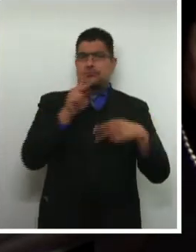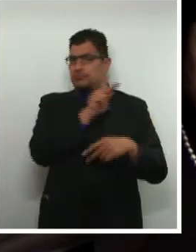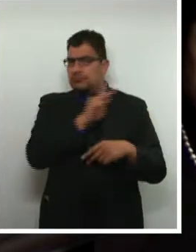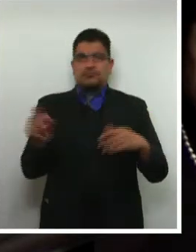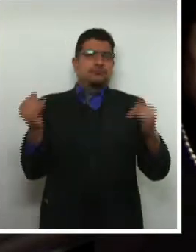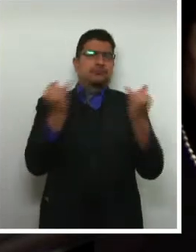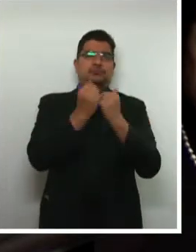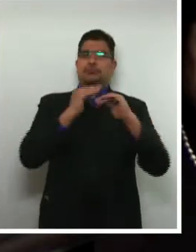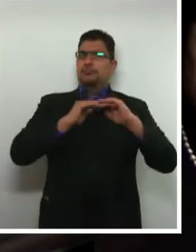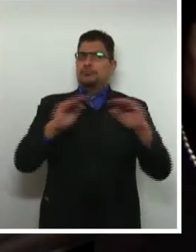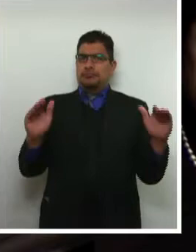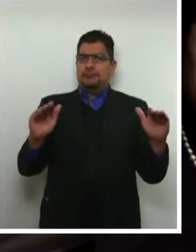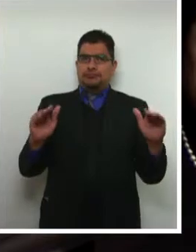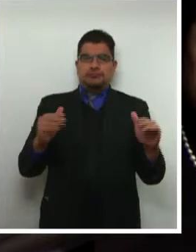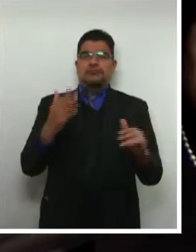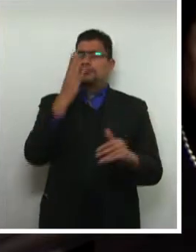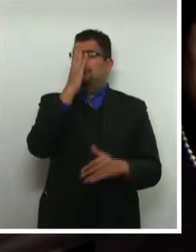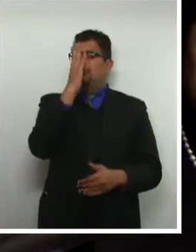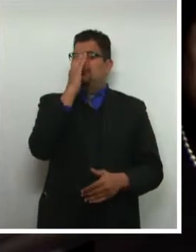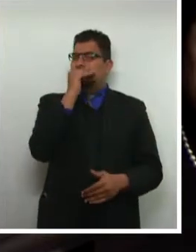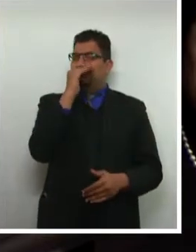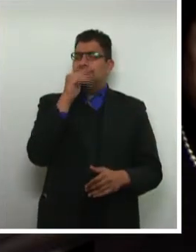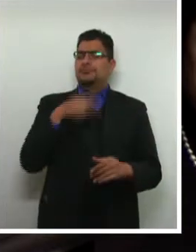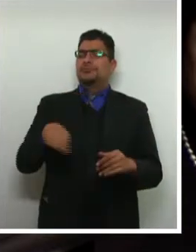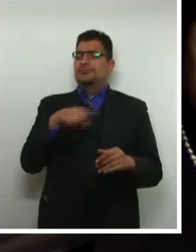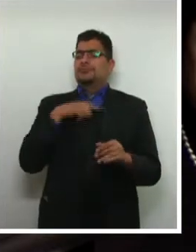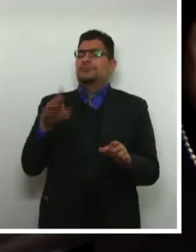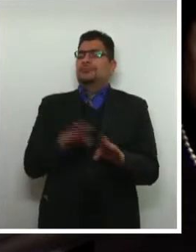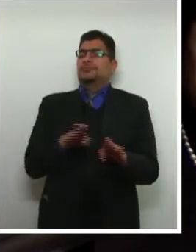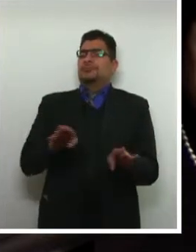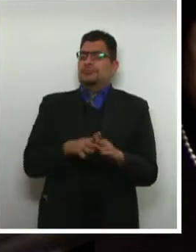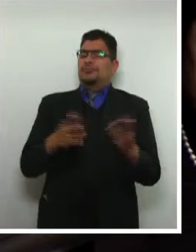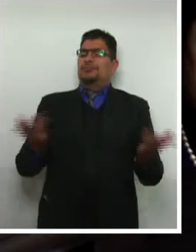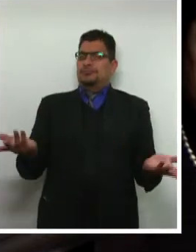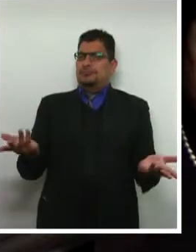iguales. No podemos hacer esto.